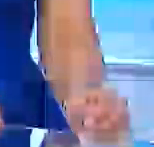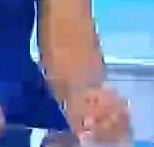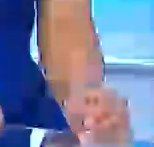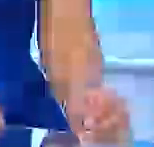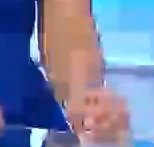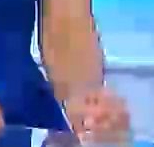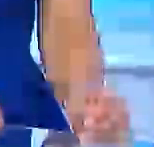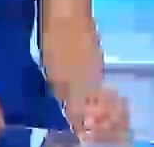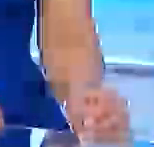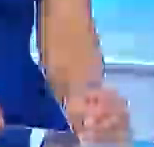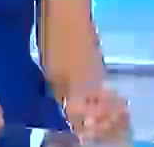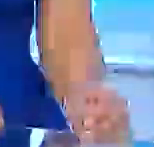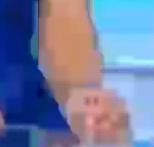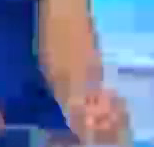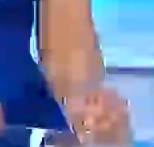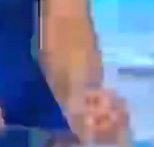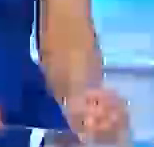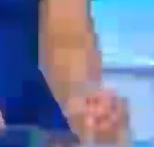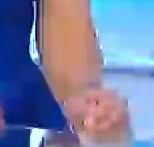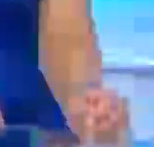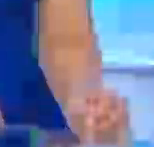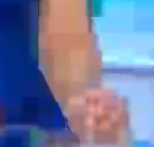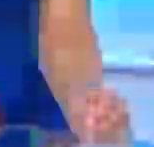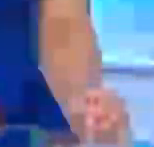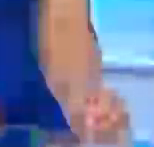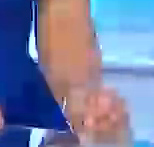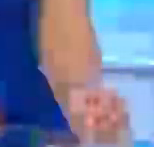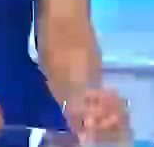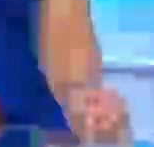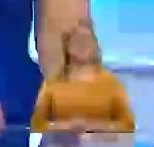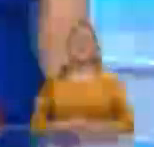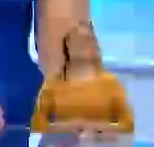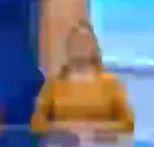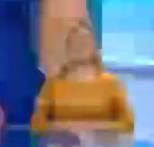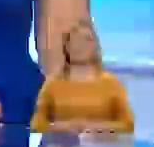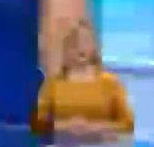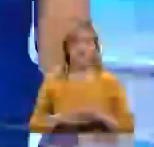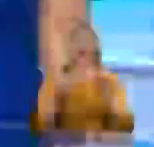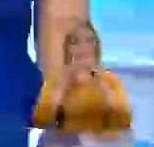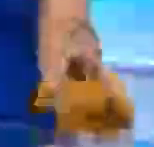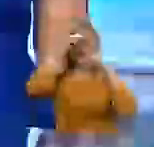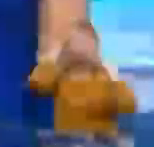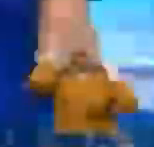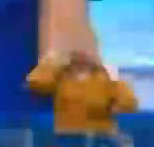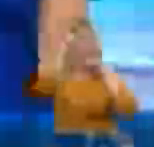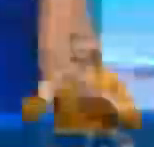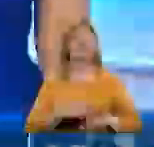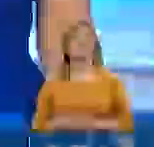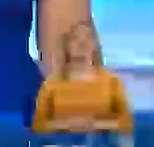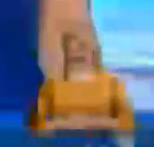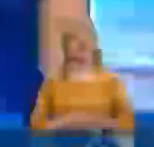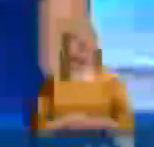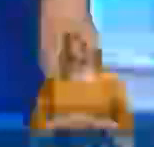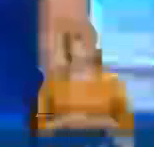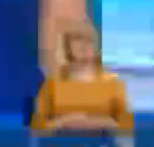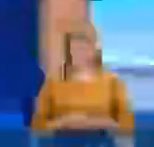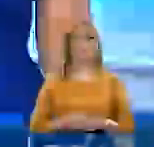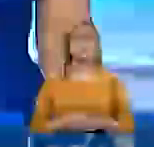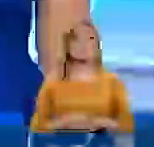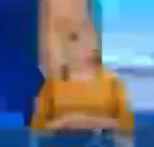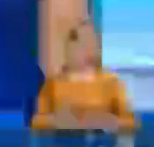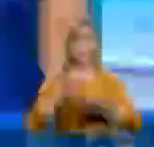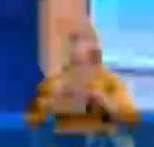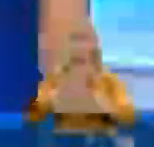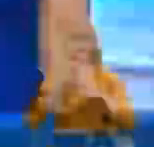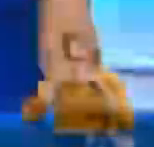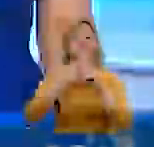más noticias. El 8 de septiembre inician los ensayos de la vacuna china contra el COVID-19 en 6.000 voluntarios peruanos, luego de que la fórmula